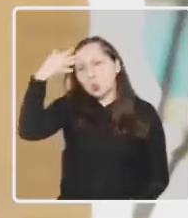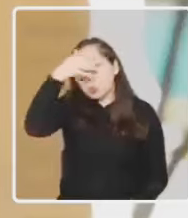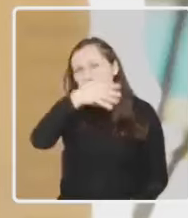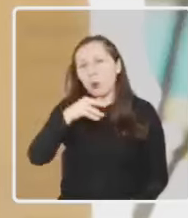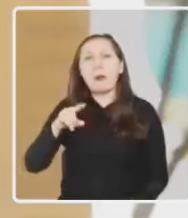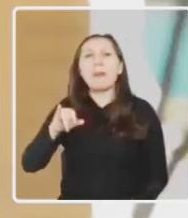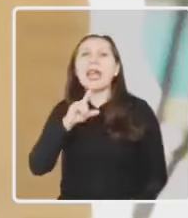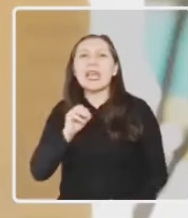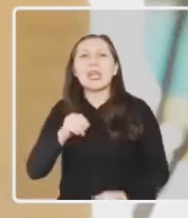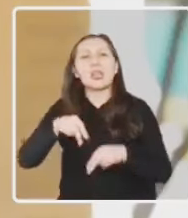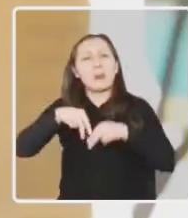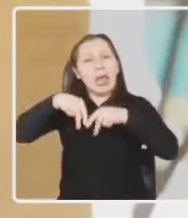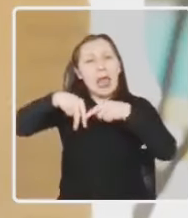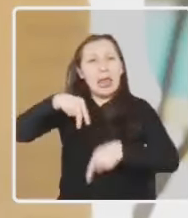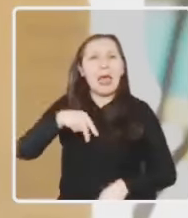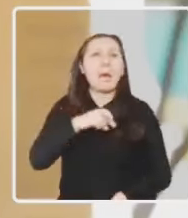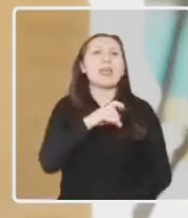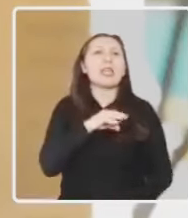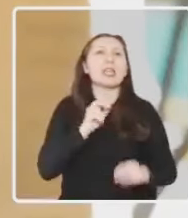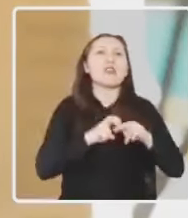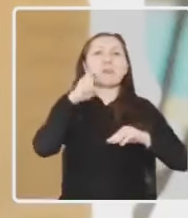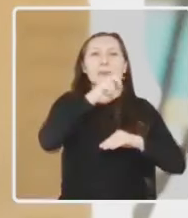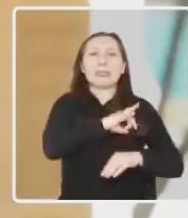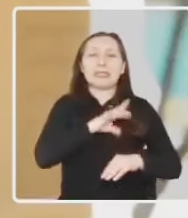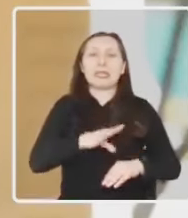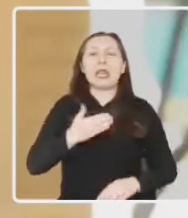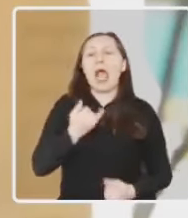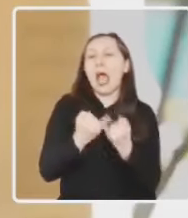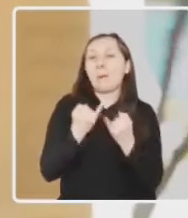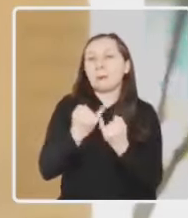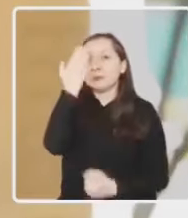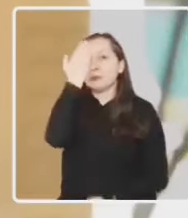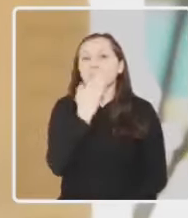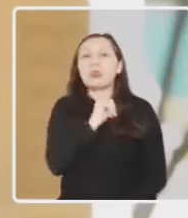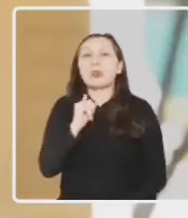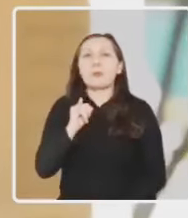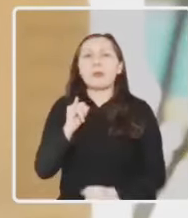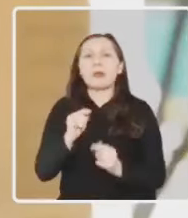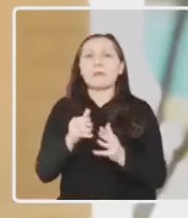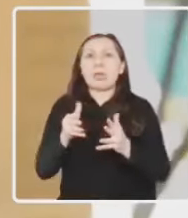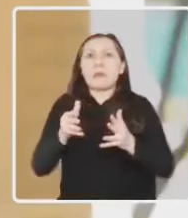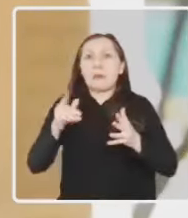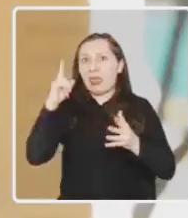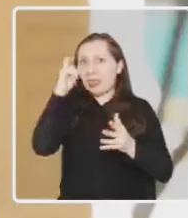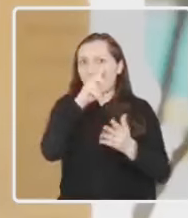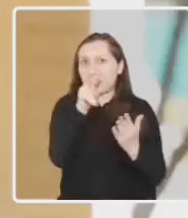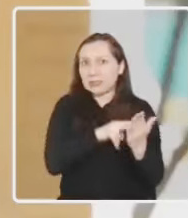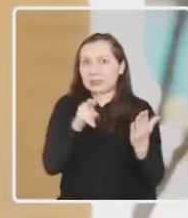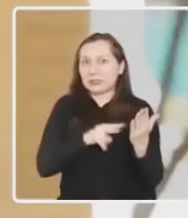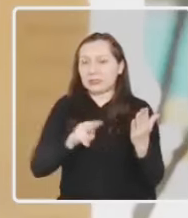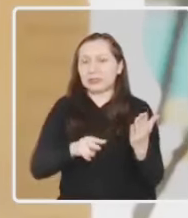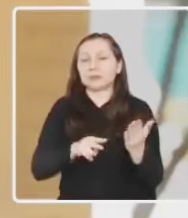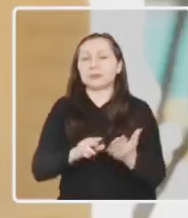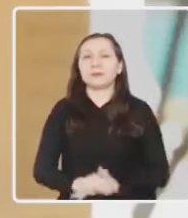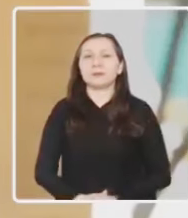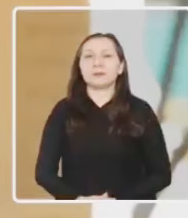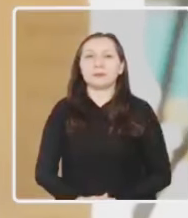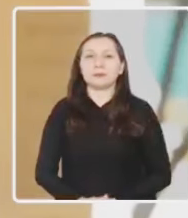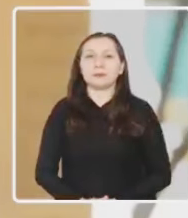las piernas largas, Perico trepa por Chile, Mi amigo el negro y tantos otros. Y después libros cada vez más difíciles, como